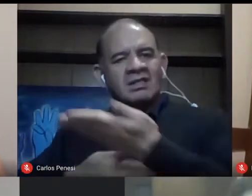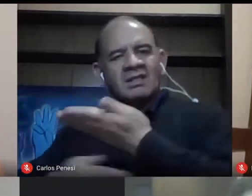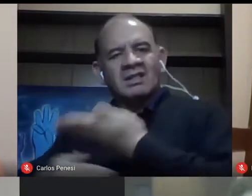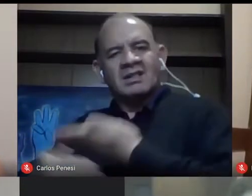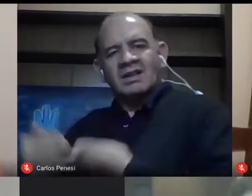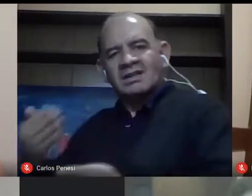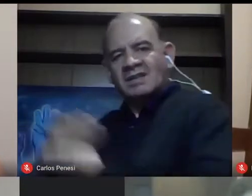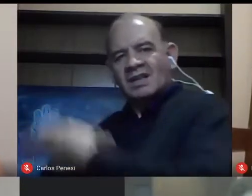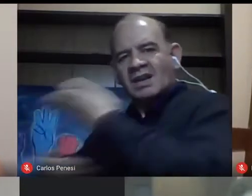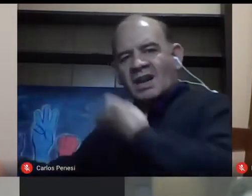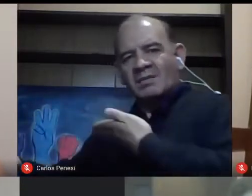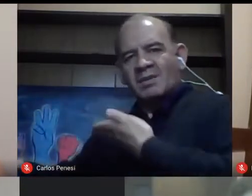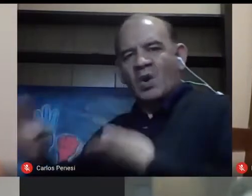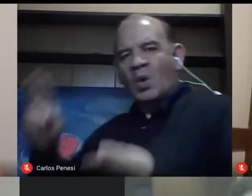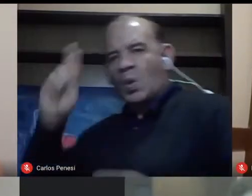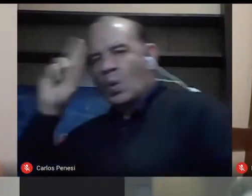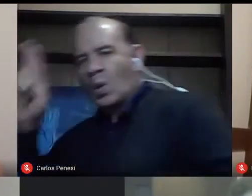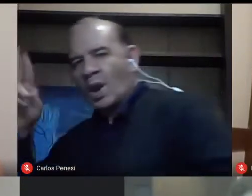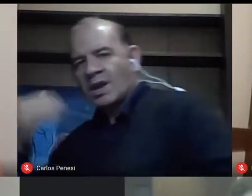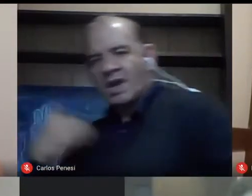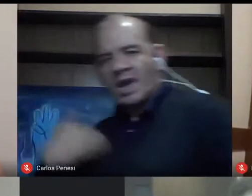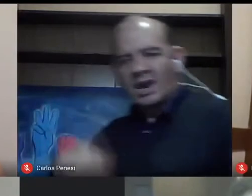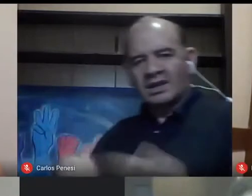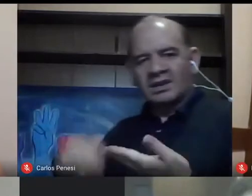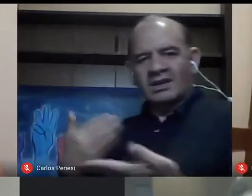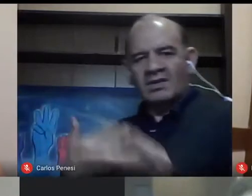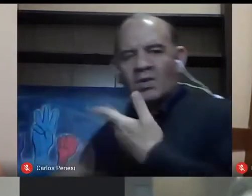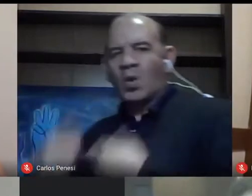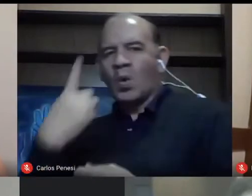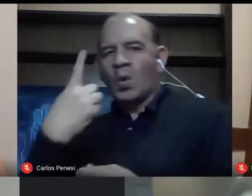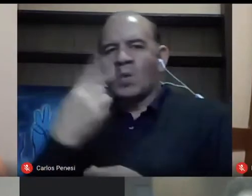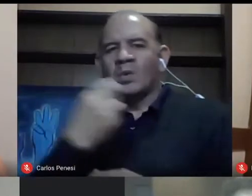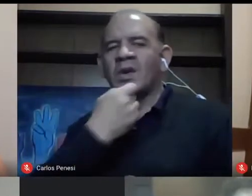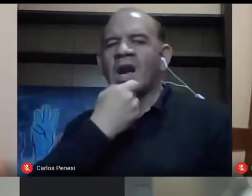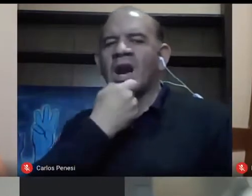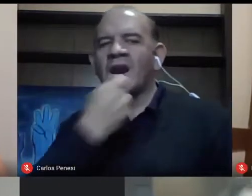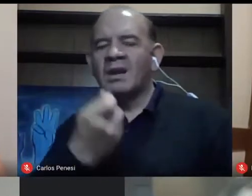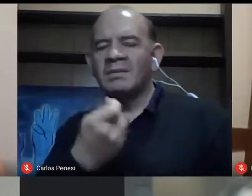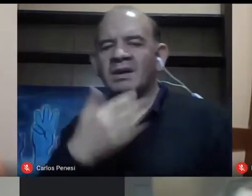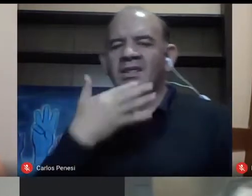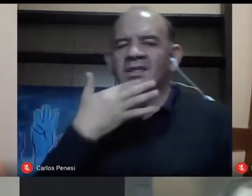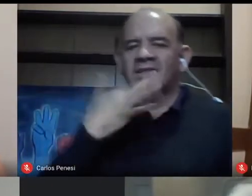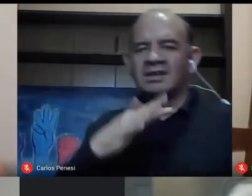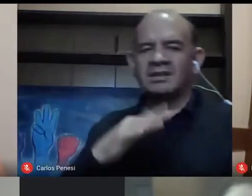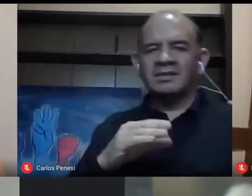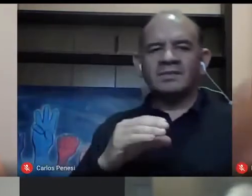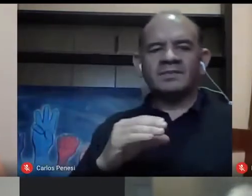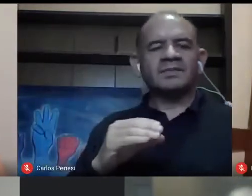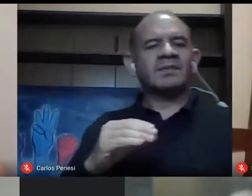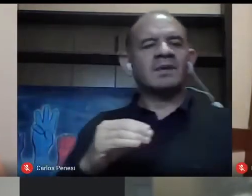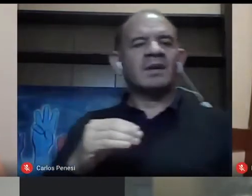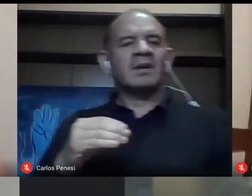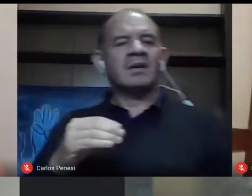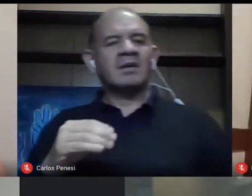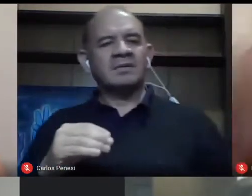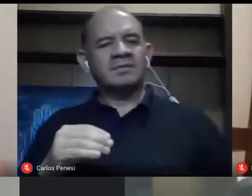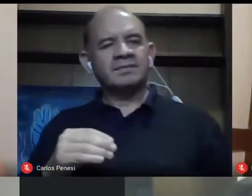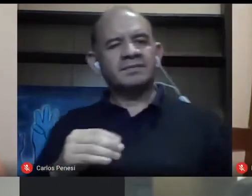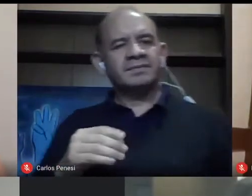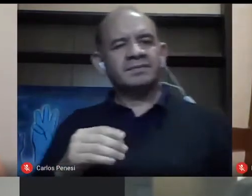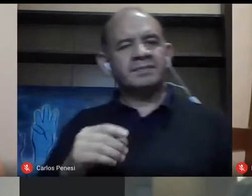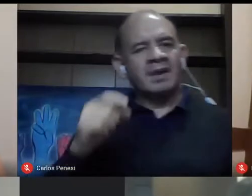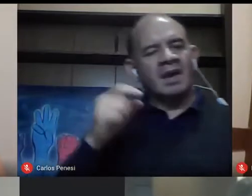que Uruguay es uno de los ejemplos. Ecuador fue pionero en